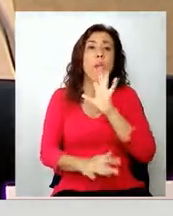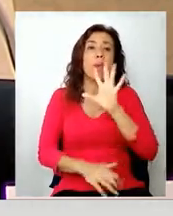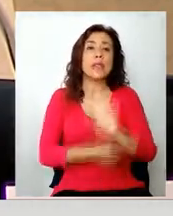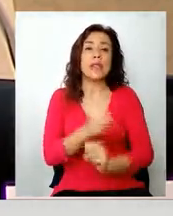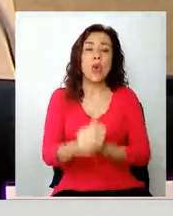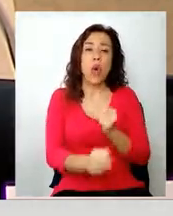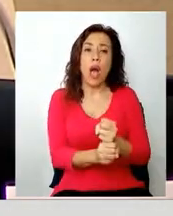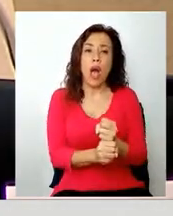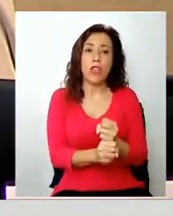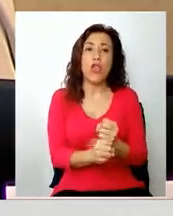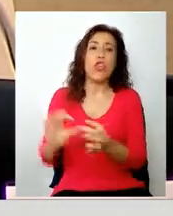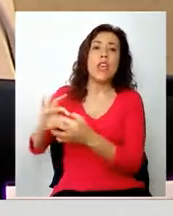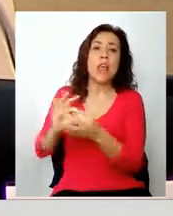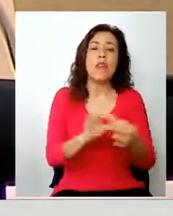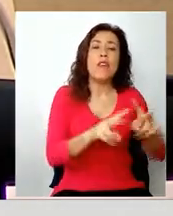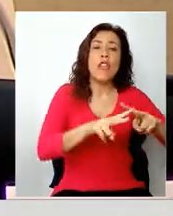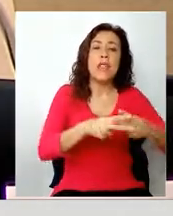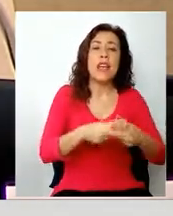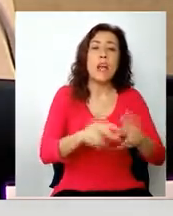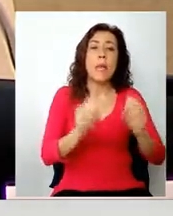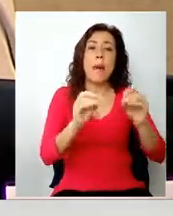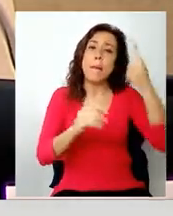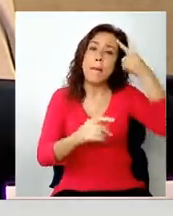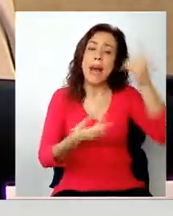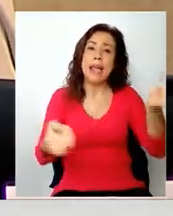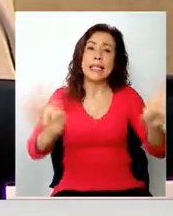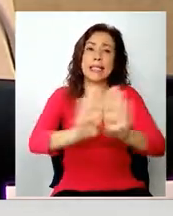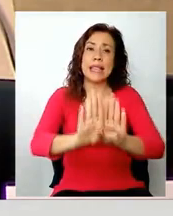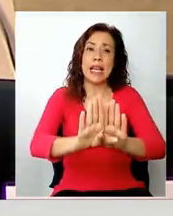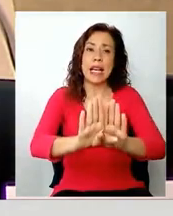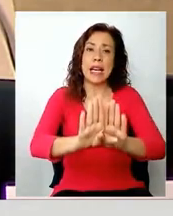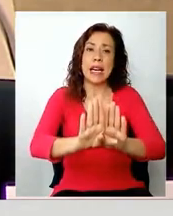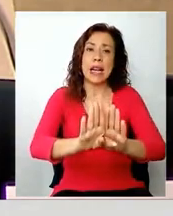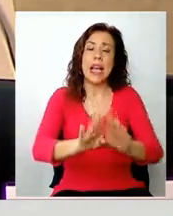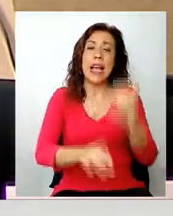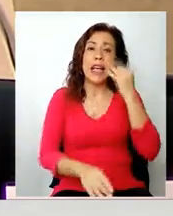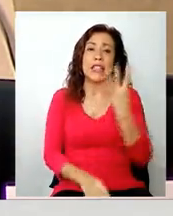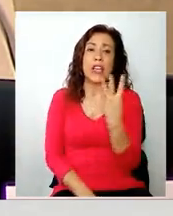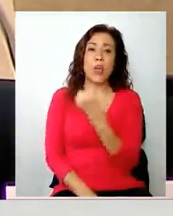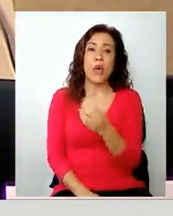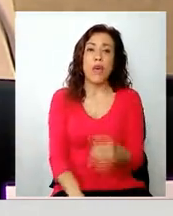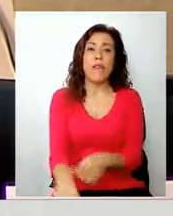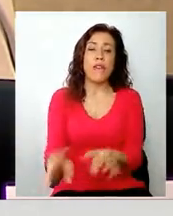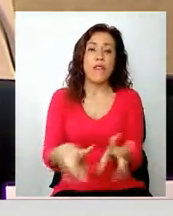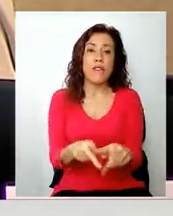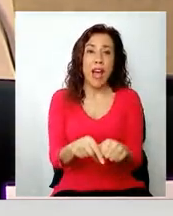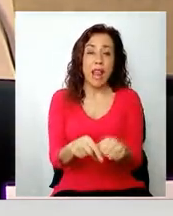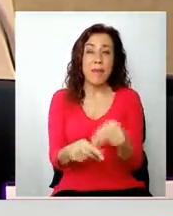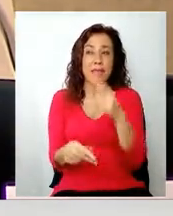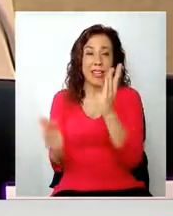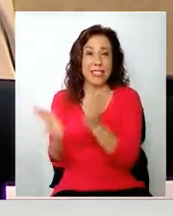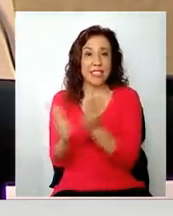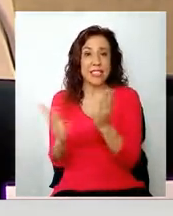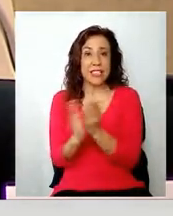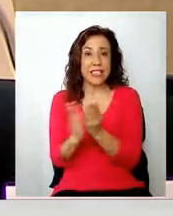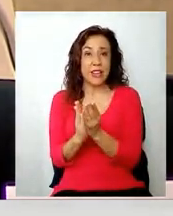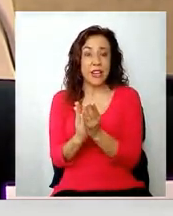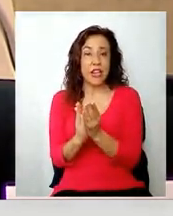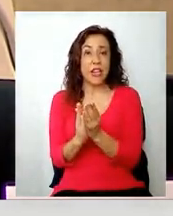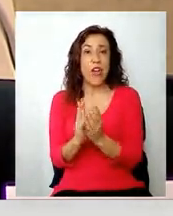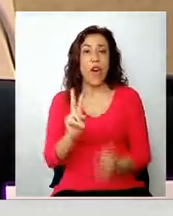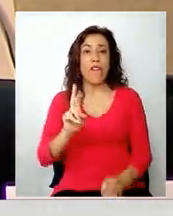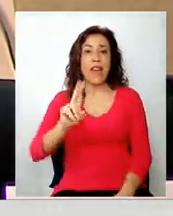las razones técnicas y pedagógicas para su cierre la cerca de cuatrocientas familias que componen la escuela de el colegio El vergel